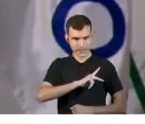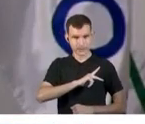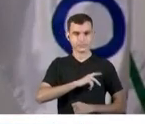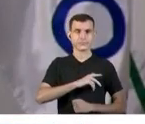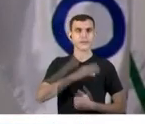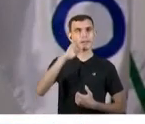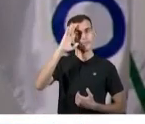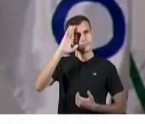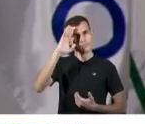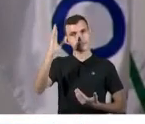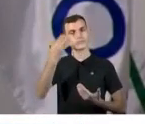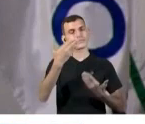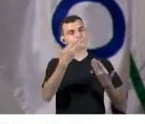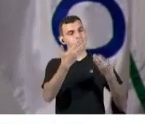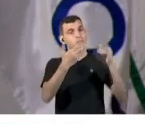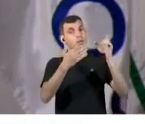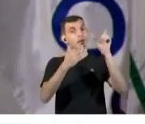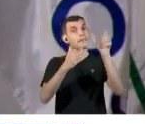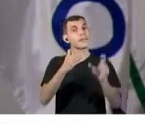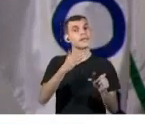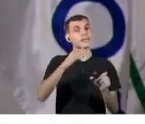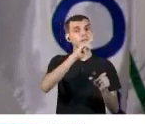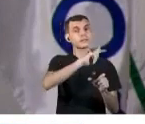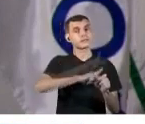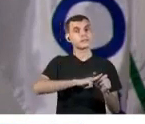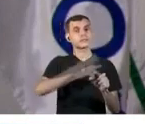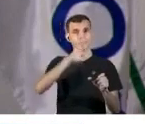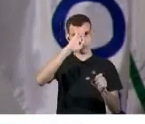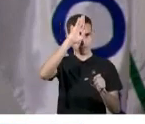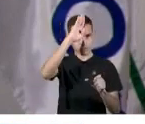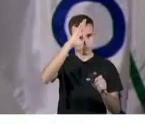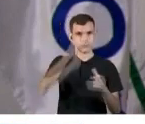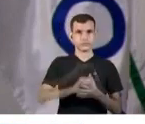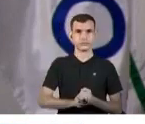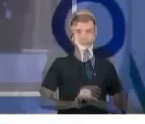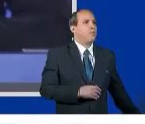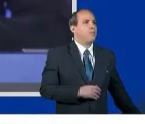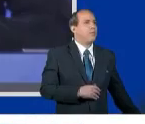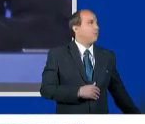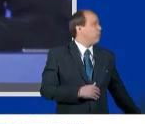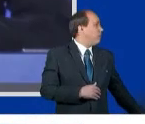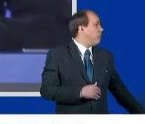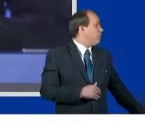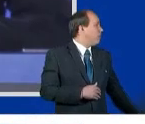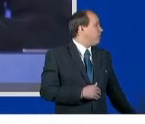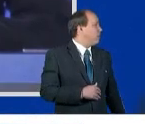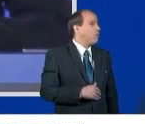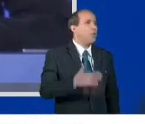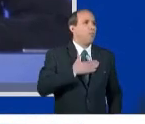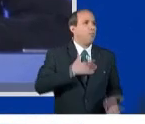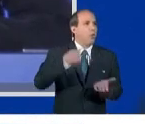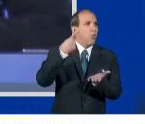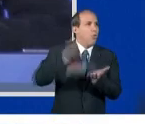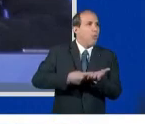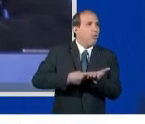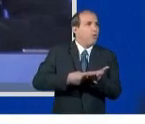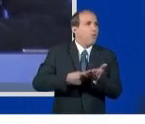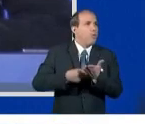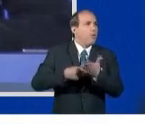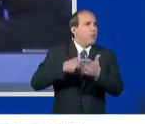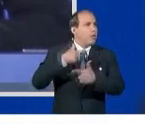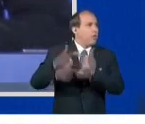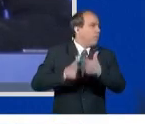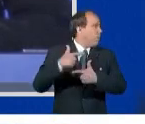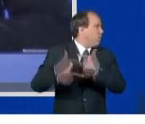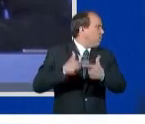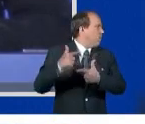arancel, condiciona su apoyo a la liberalización de las negociaciones bilaterales con terceros países en un intento por avanzar en un tratado de libre comercio